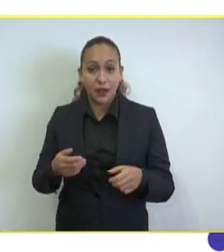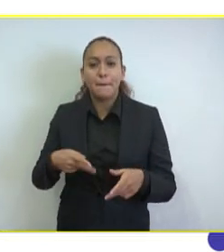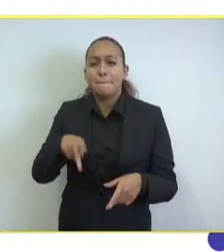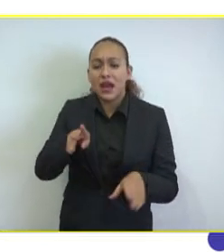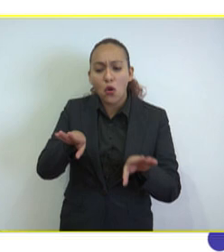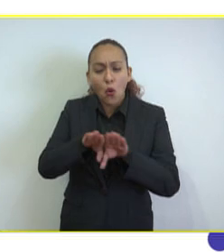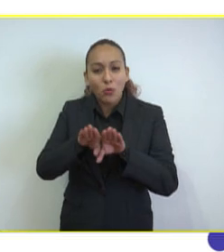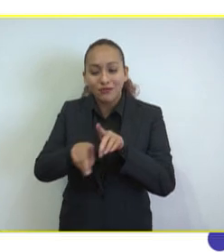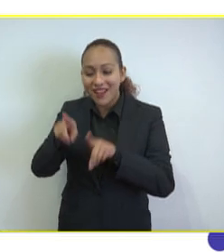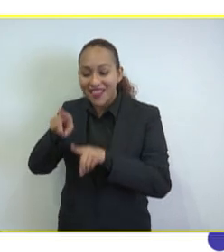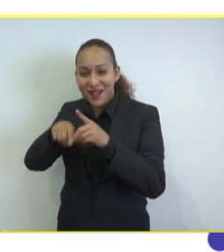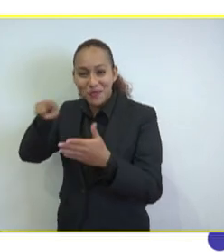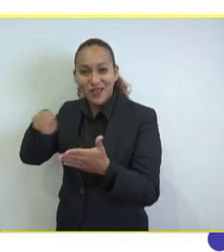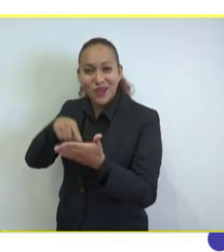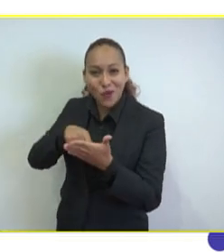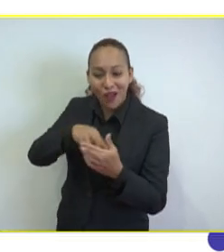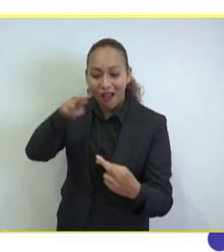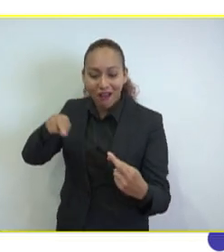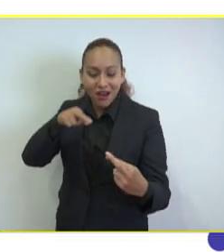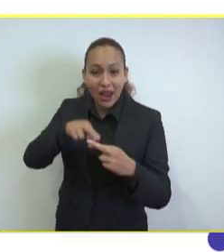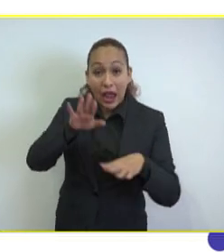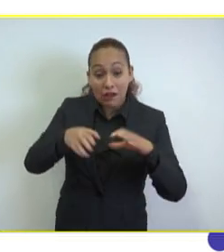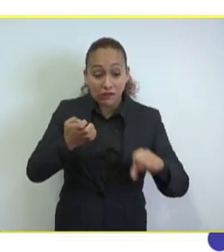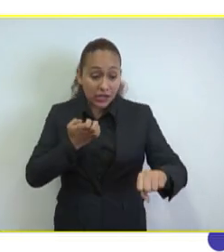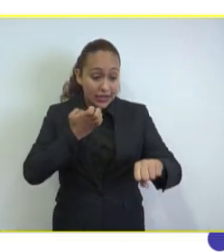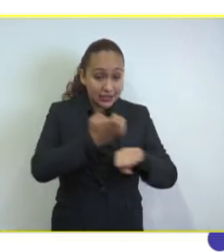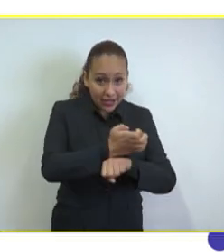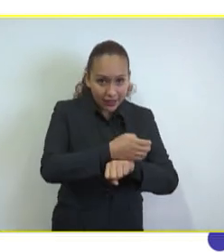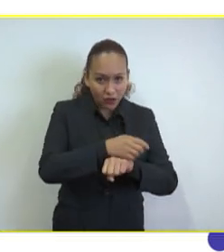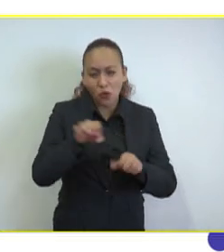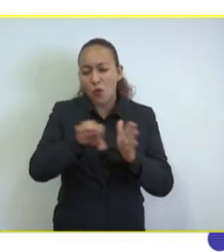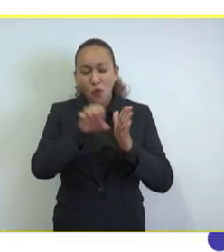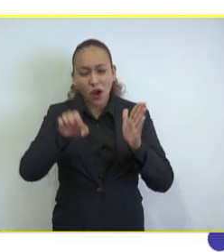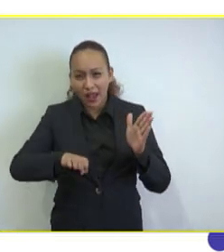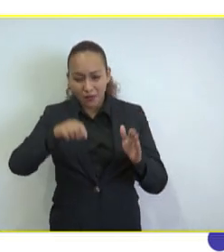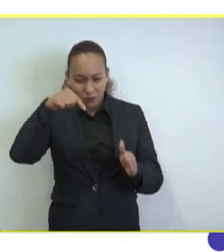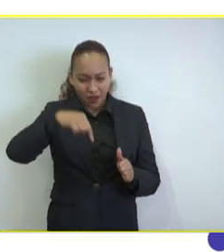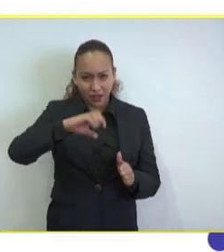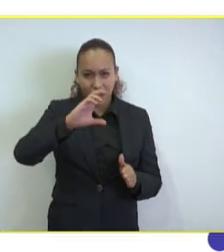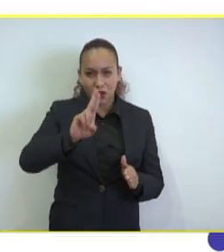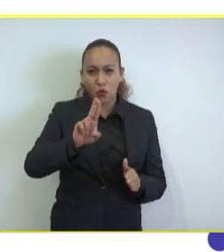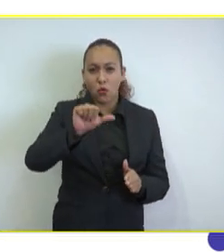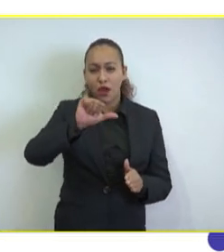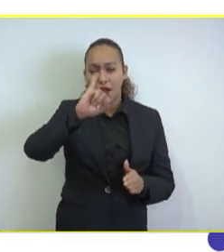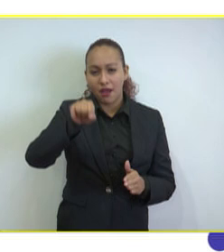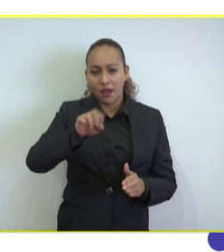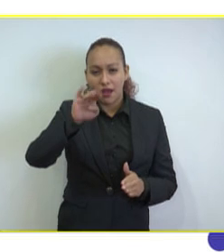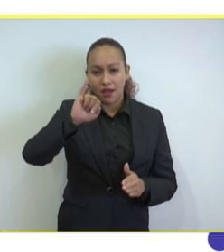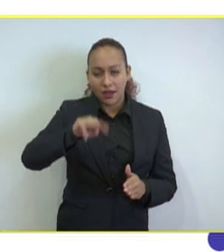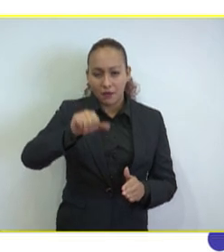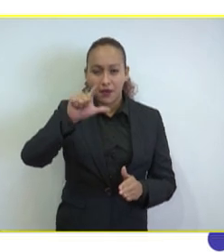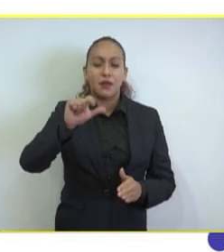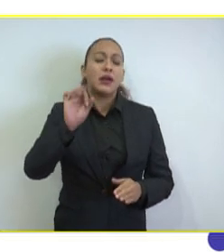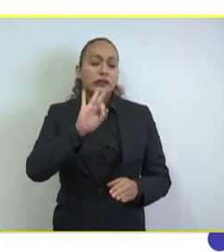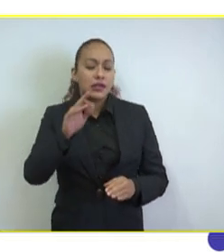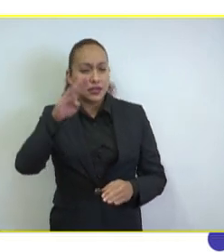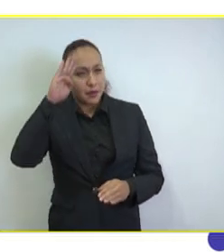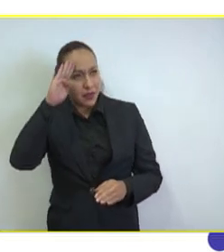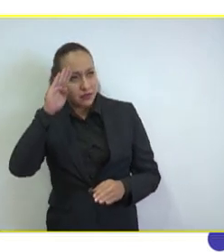dependiendo la zona, o sea, ni siquiera el estado. Puede ser que la comunidad sorda de Coajimalpa se refiera al microorganismo con un